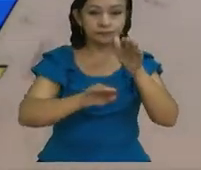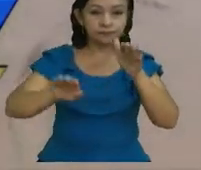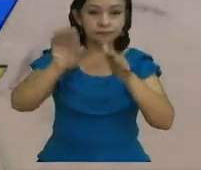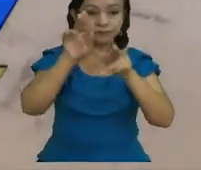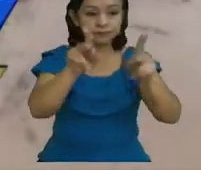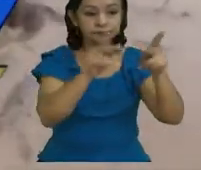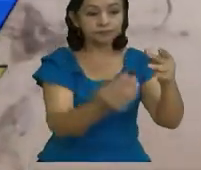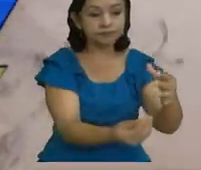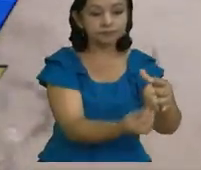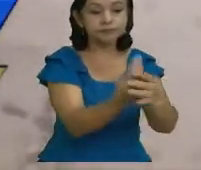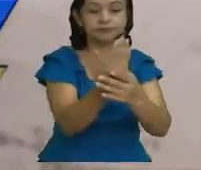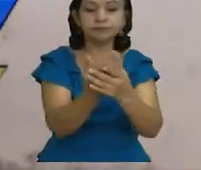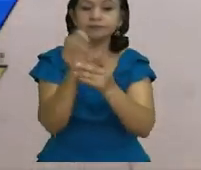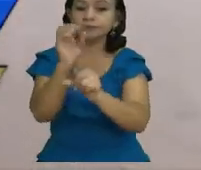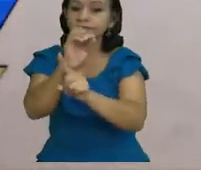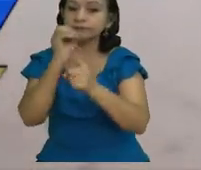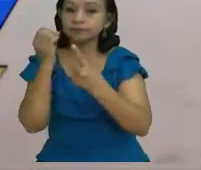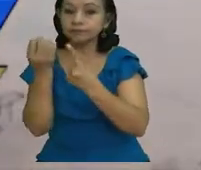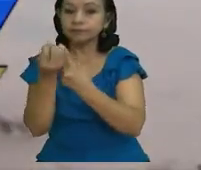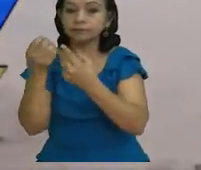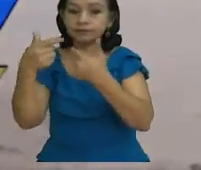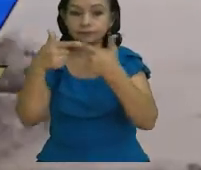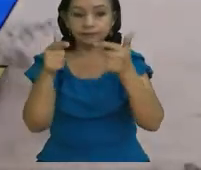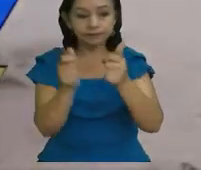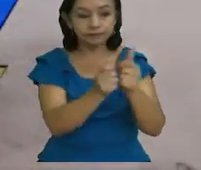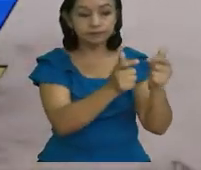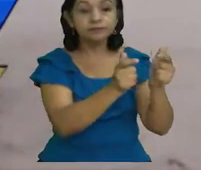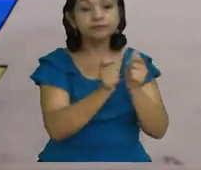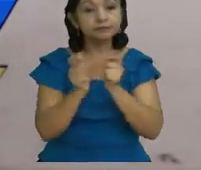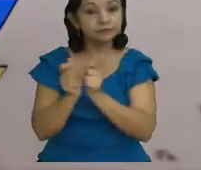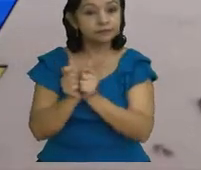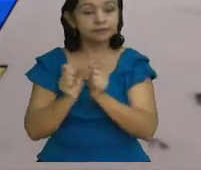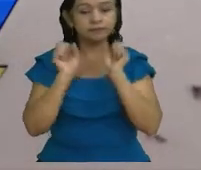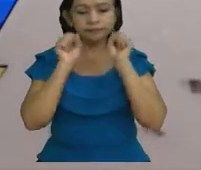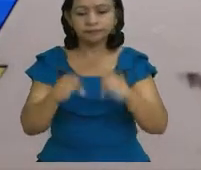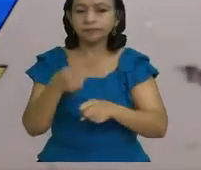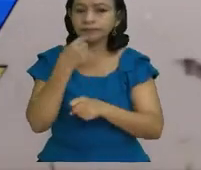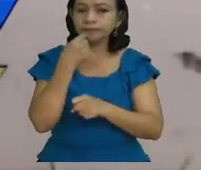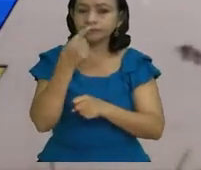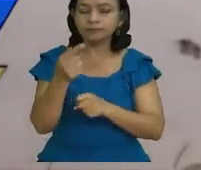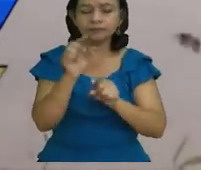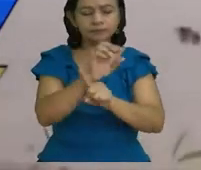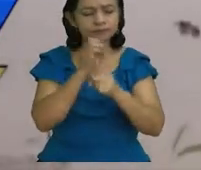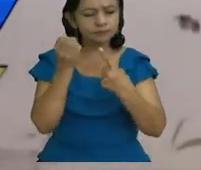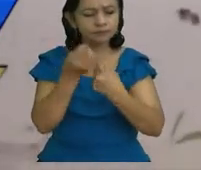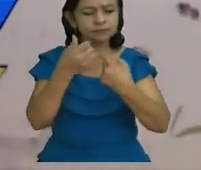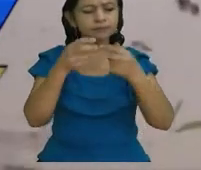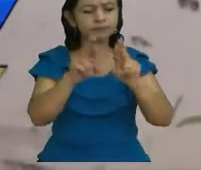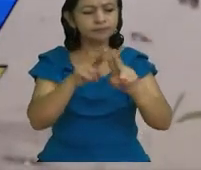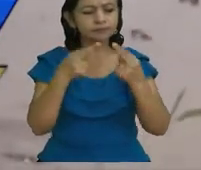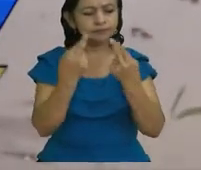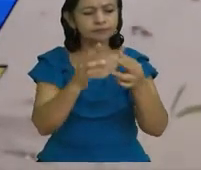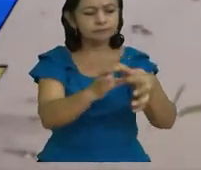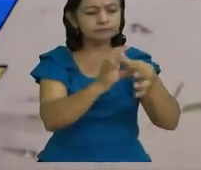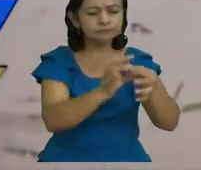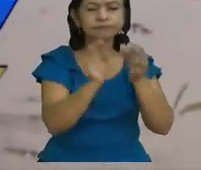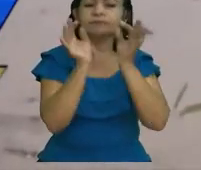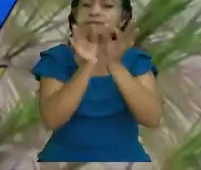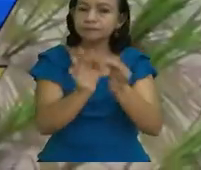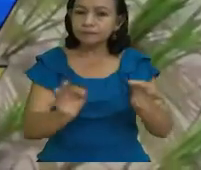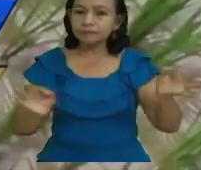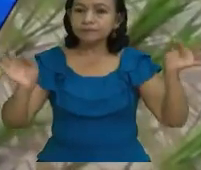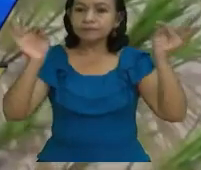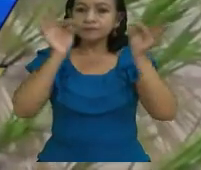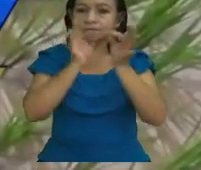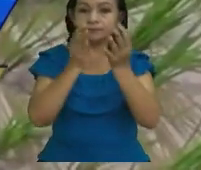este mecanismo de trabajo organizado, porque hay que mencionar que la organización es clave. Okay. La organización ha sido clave y